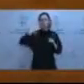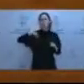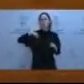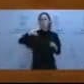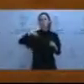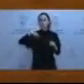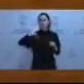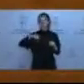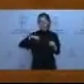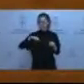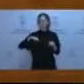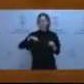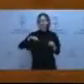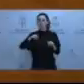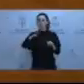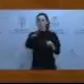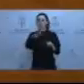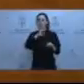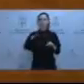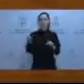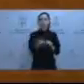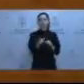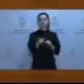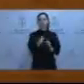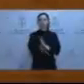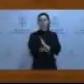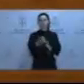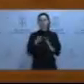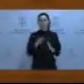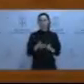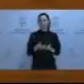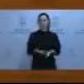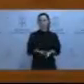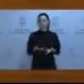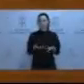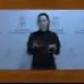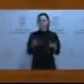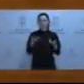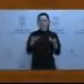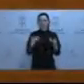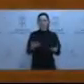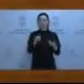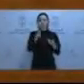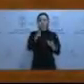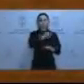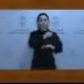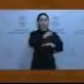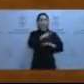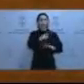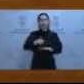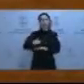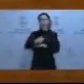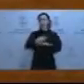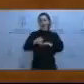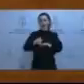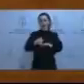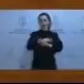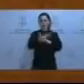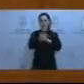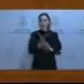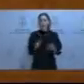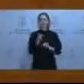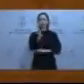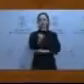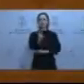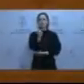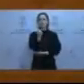una consejera infractores que no desarrollan esos derechos reconocidos a la ciudadanía. Por todo ello, apoyaremos